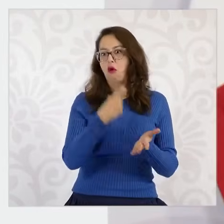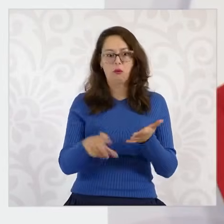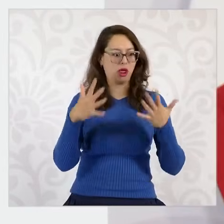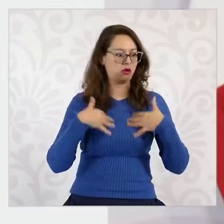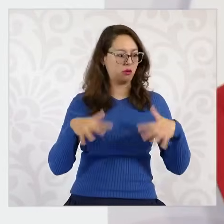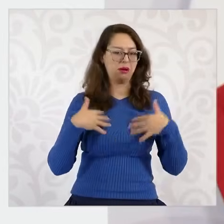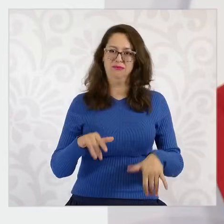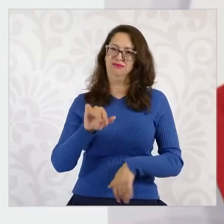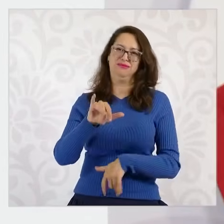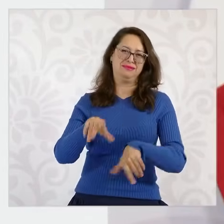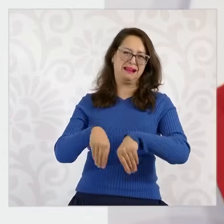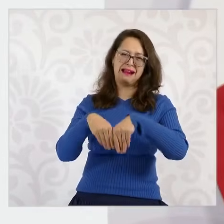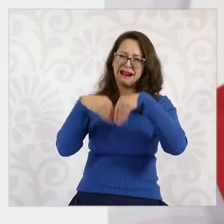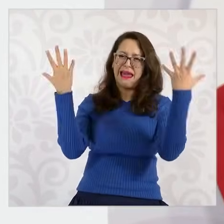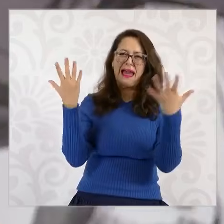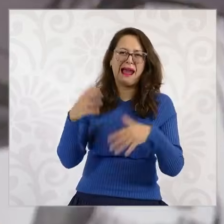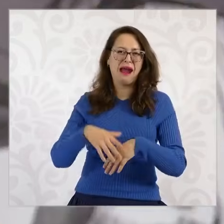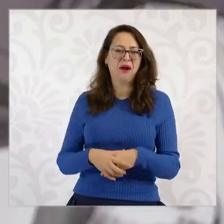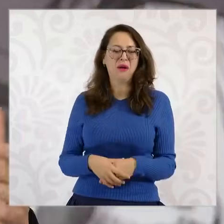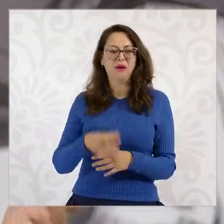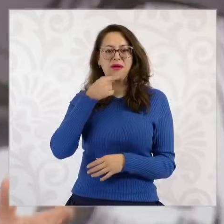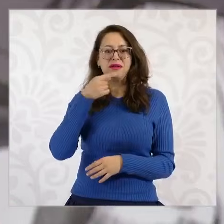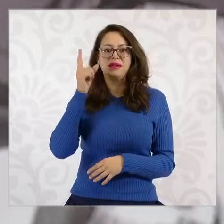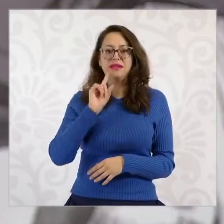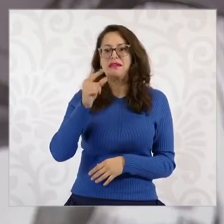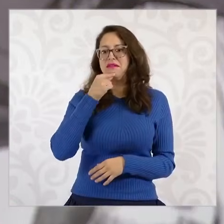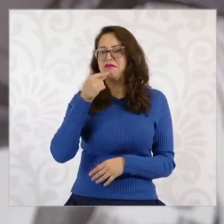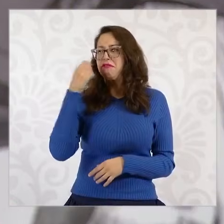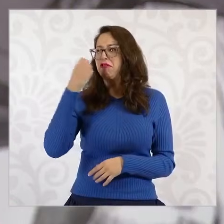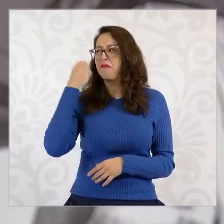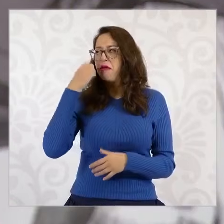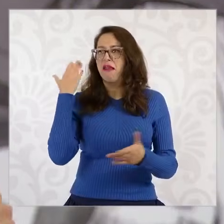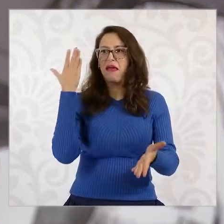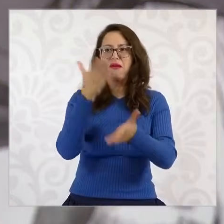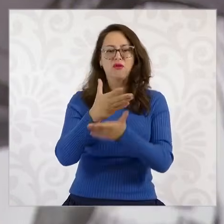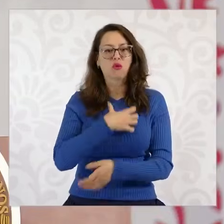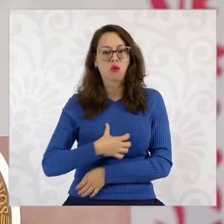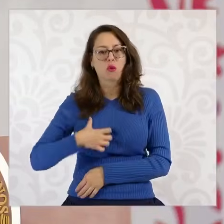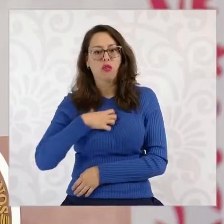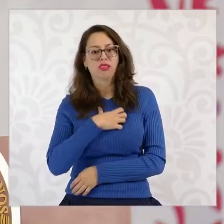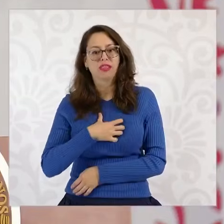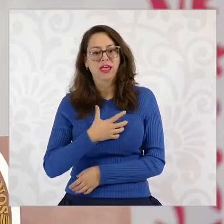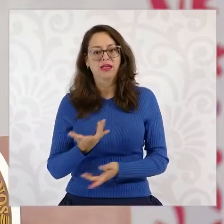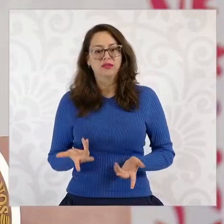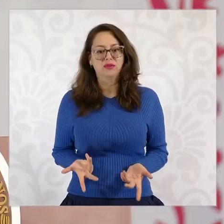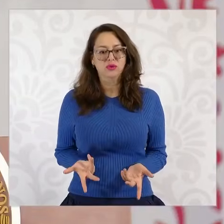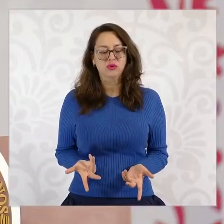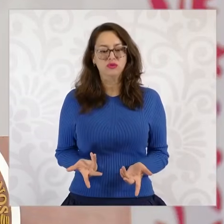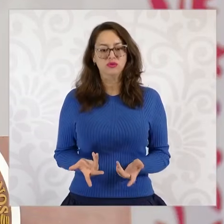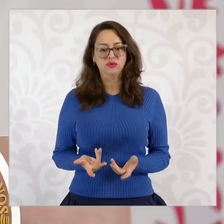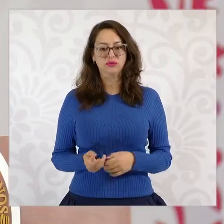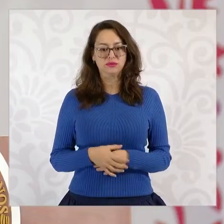para lo básico, para que las y los niños vayan contentos a la escuela y tengan lo principal.